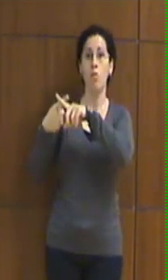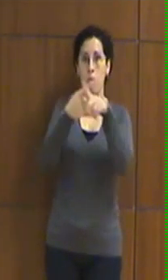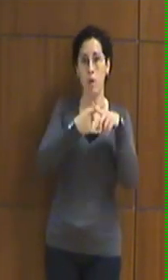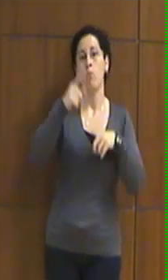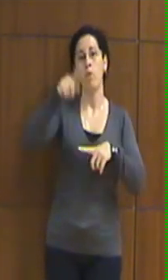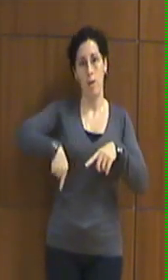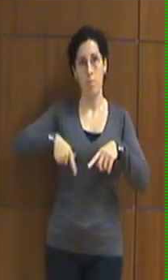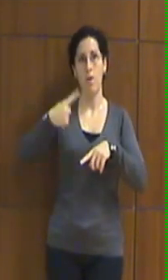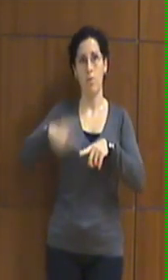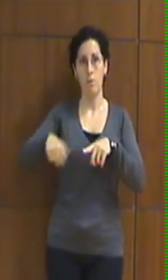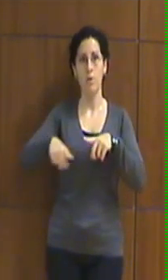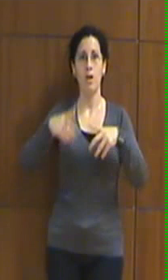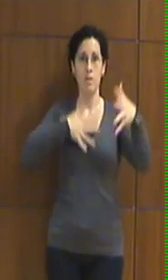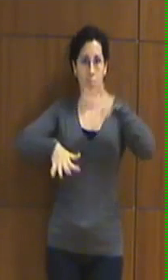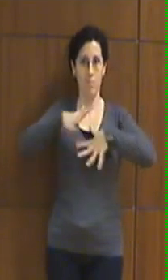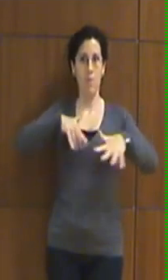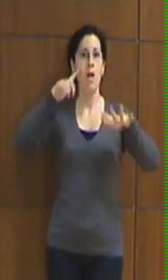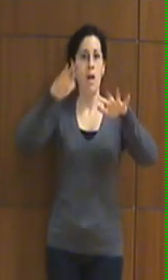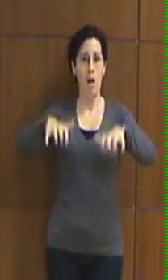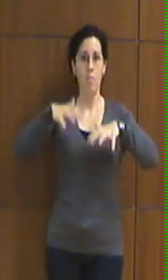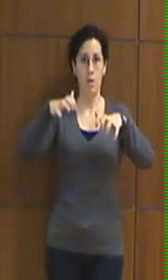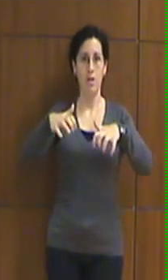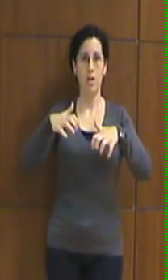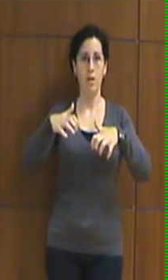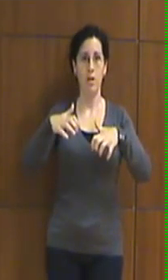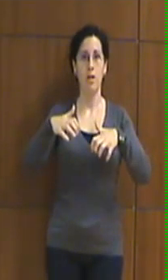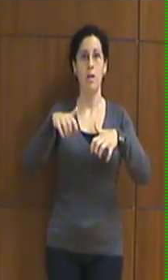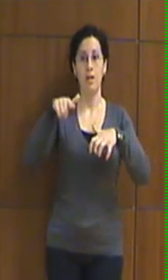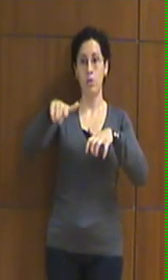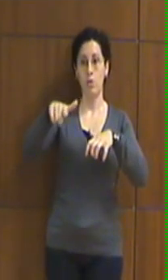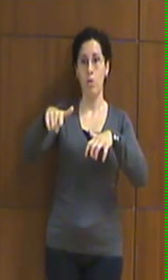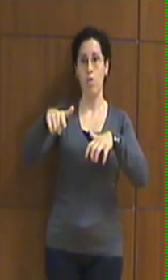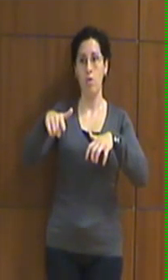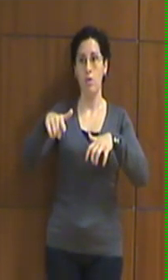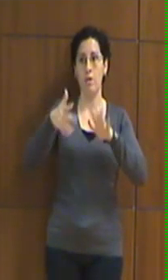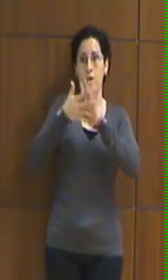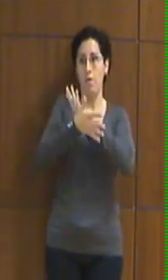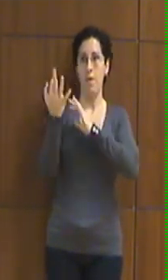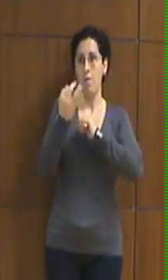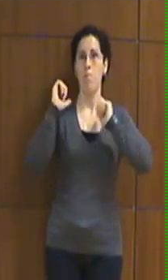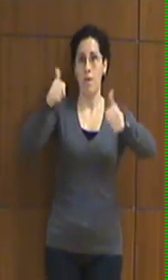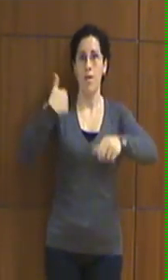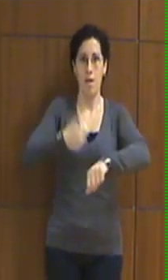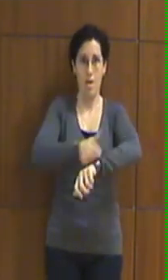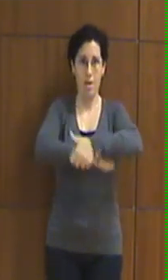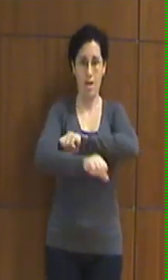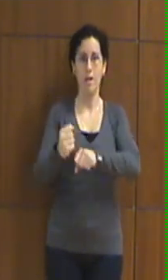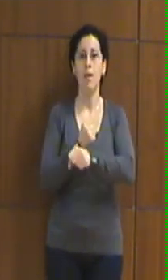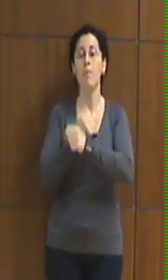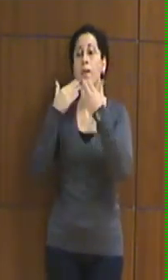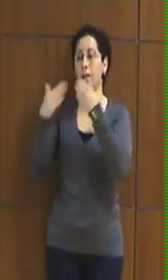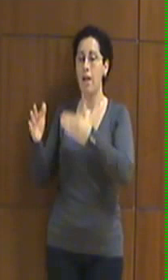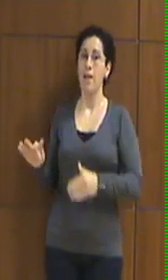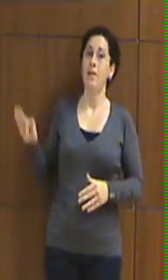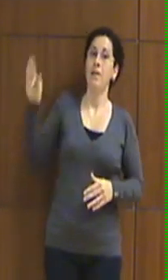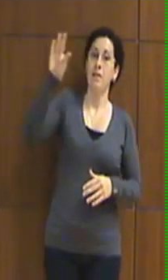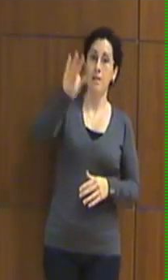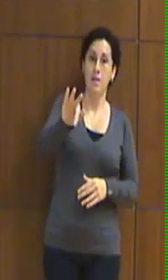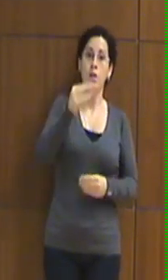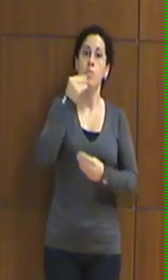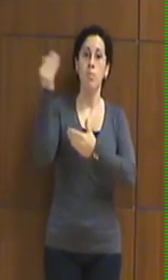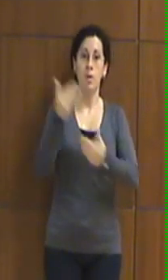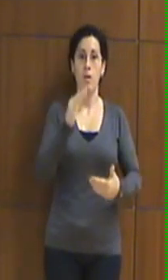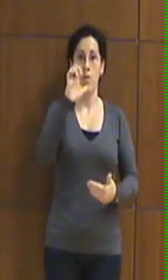todos, porque es hora, ¿no? Es hora también de hacer. Gracias, como te digo, Rafael.